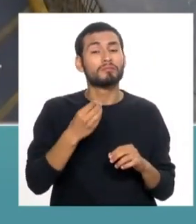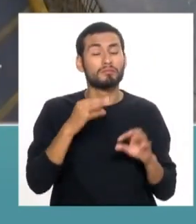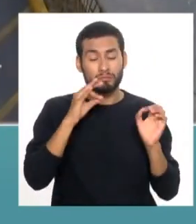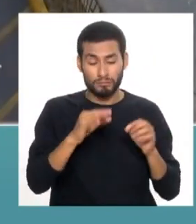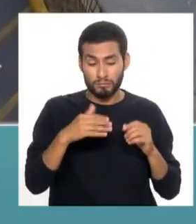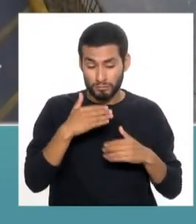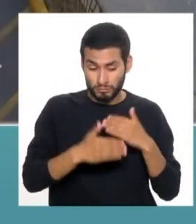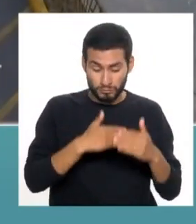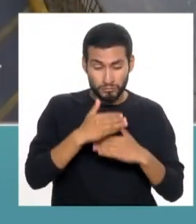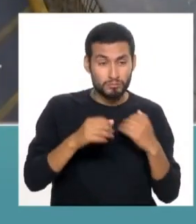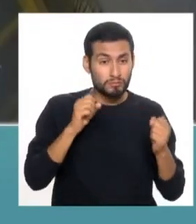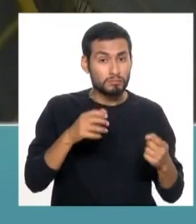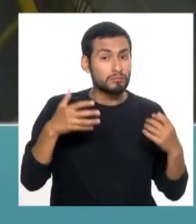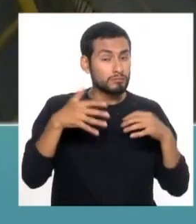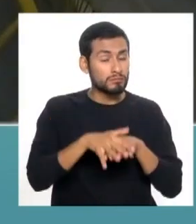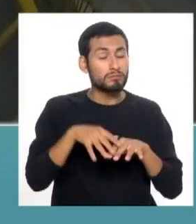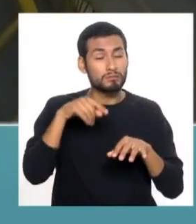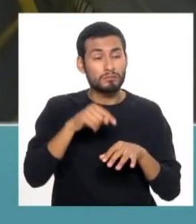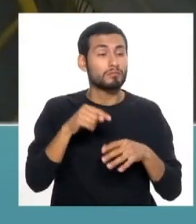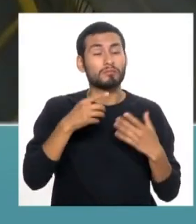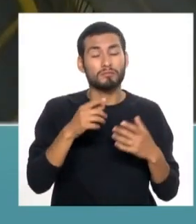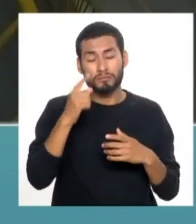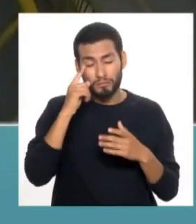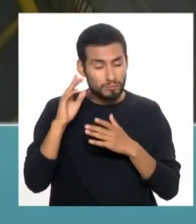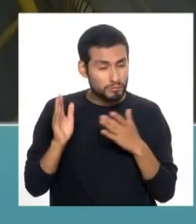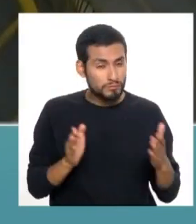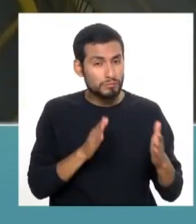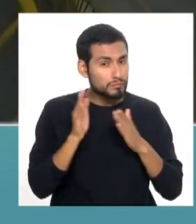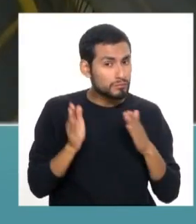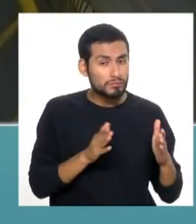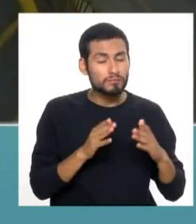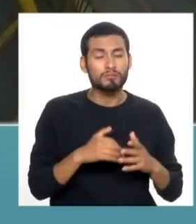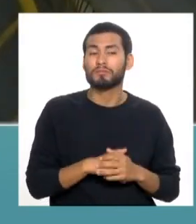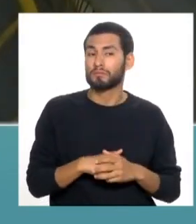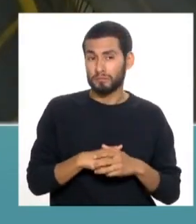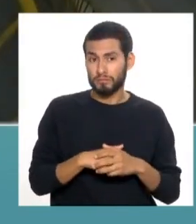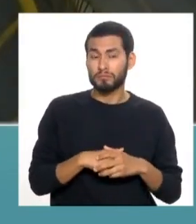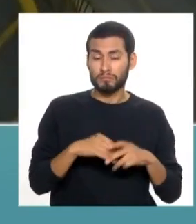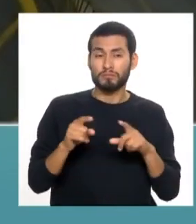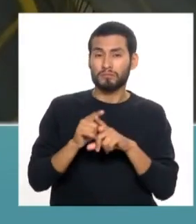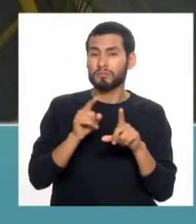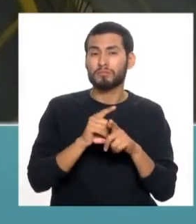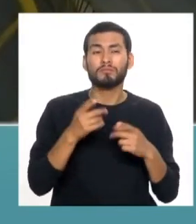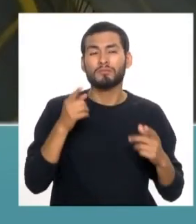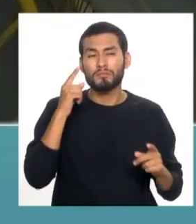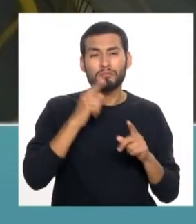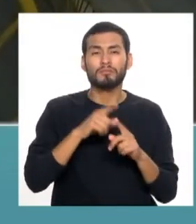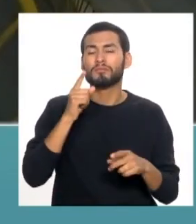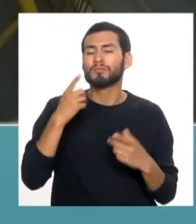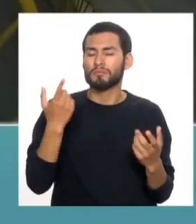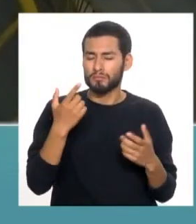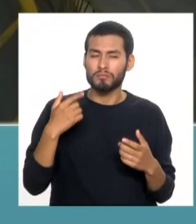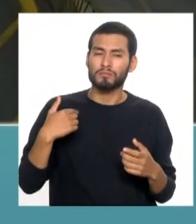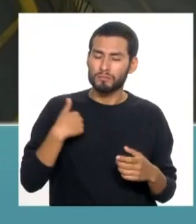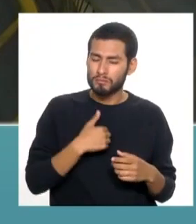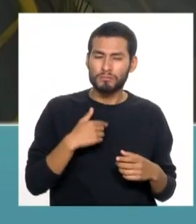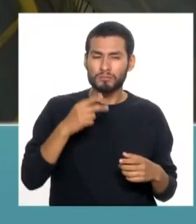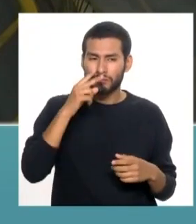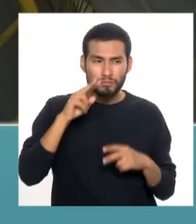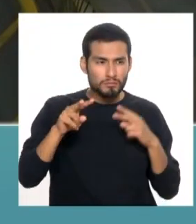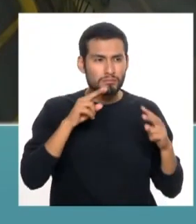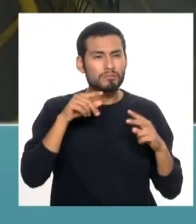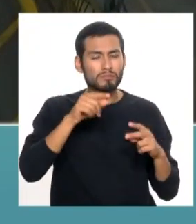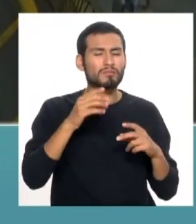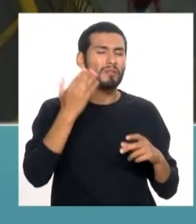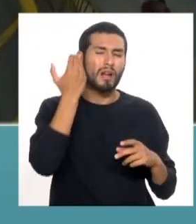este proceso de integración de las rutas y de planificación, pues también tenemos que trabajar con todo el proceso de chatarreo para que los